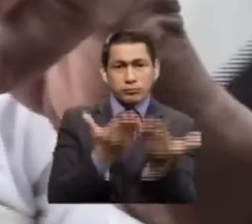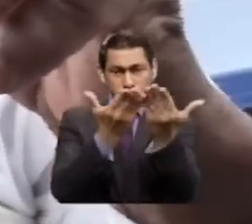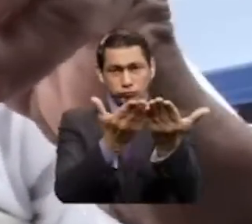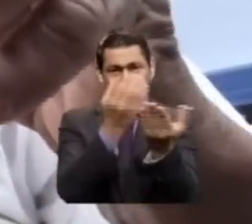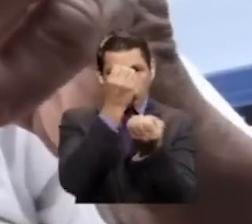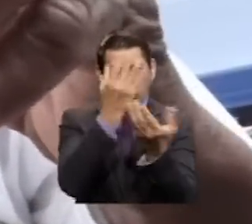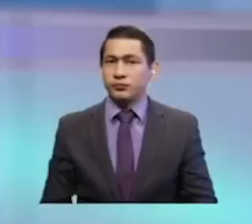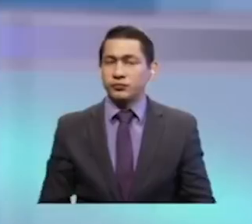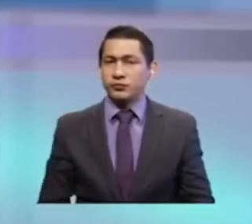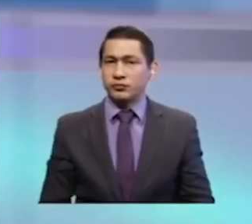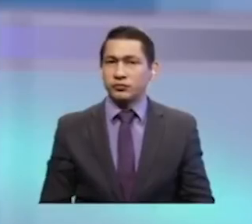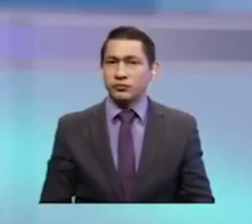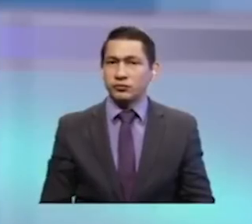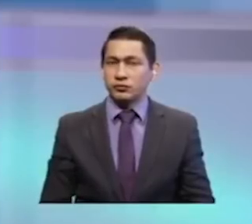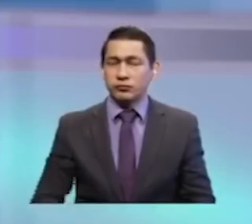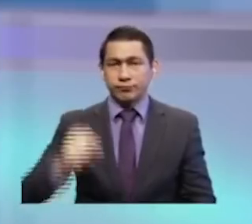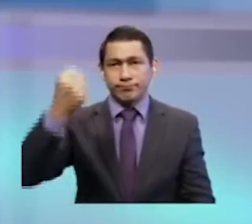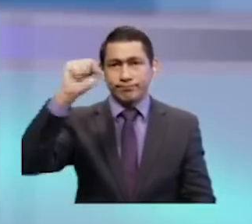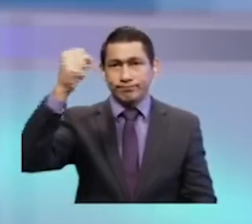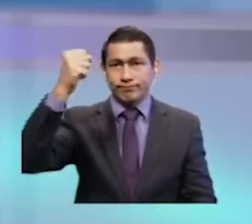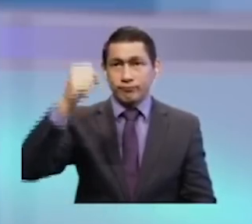Televisión.